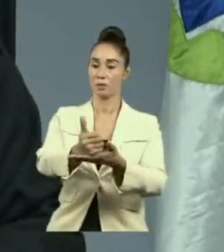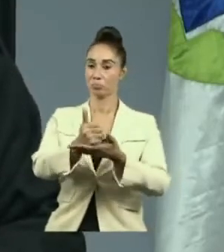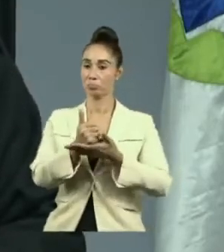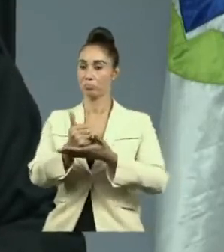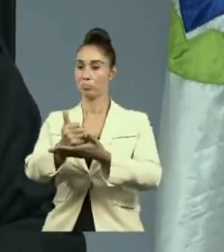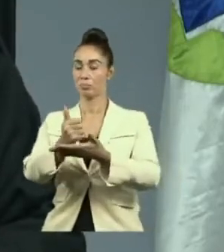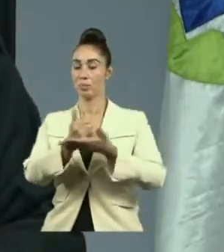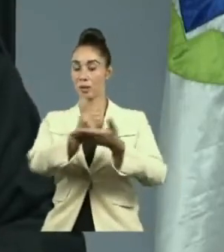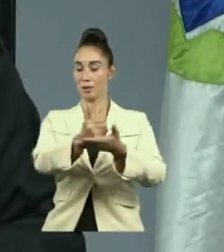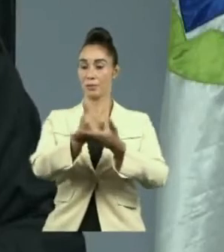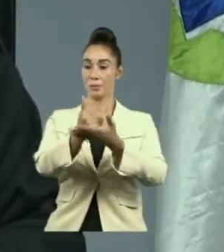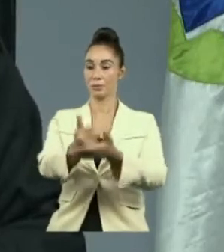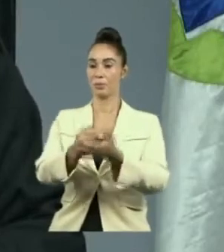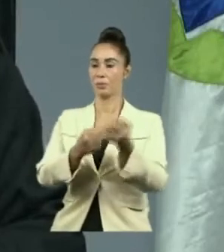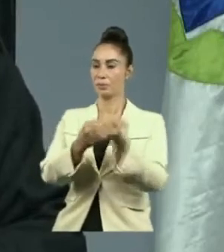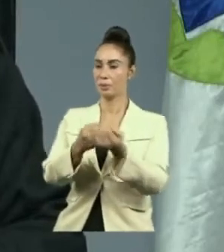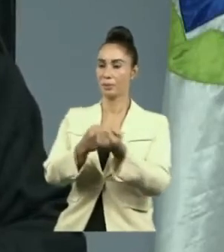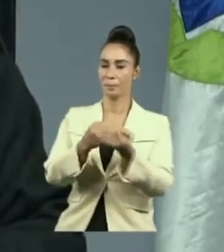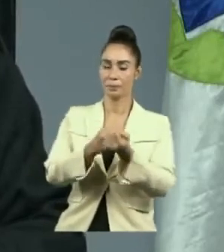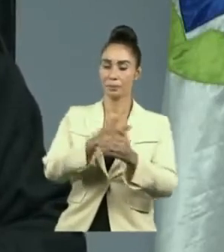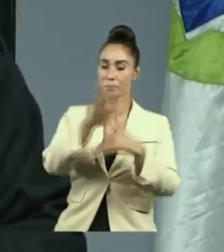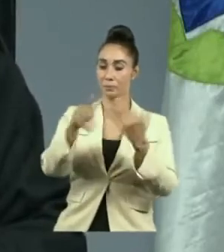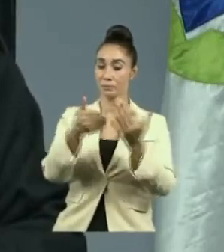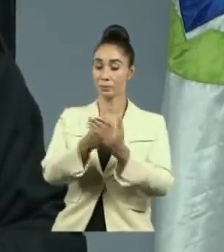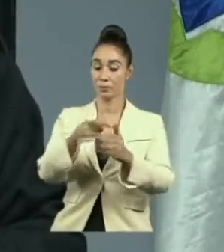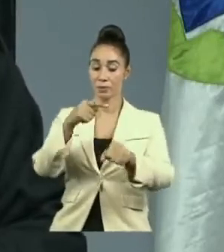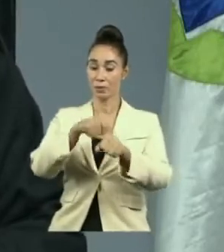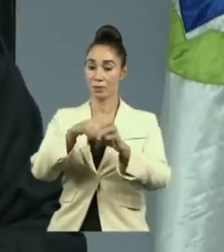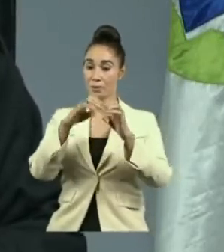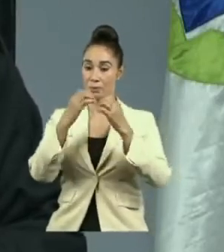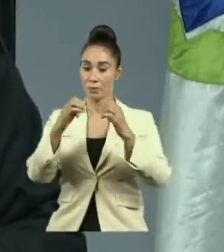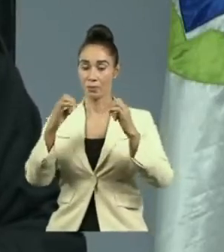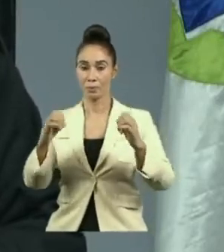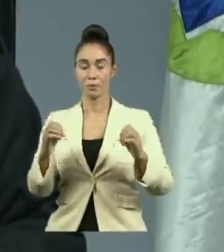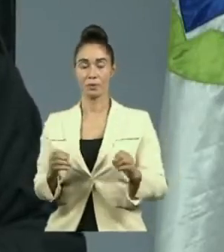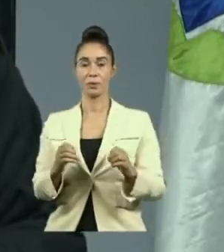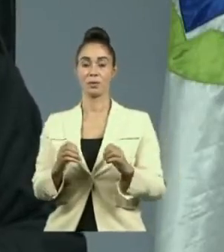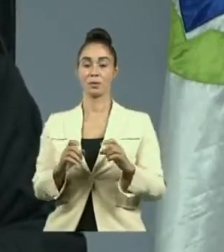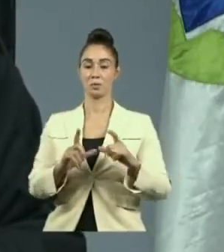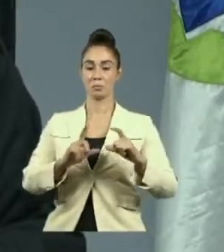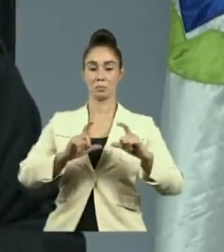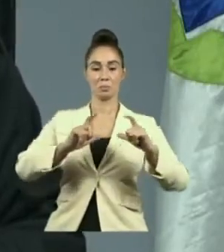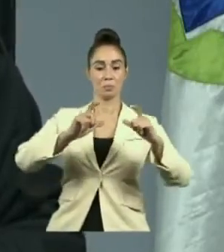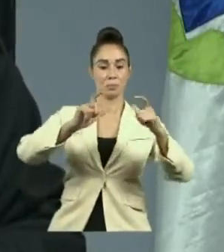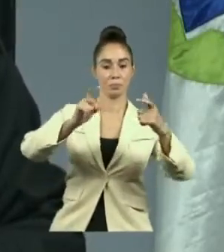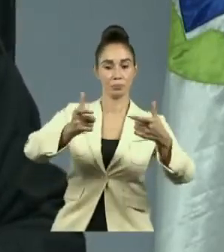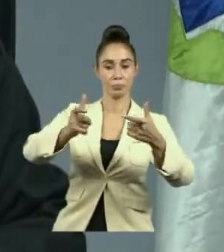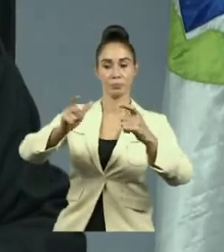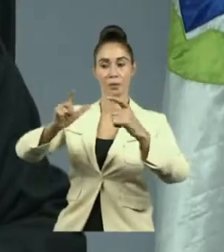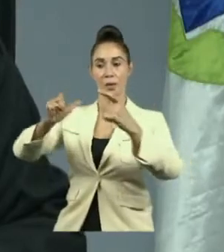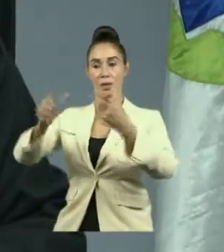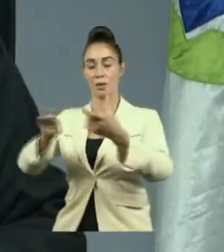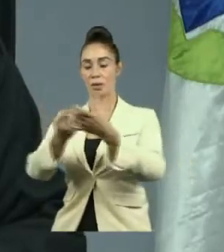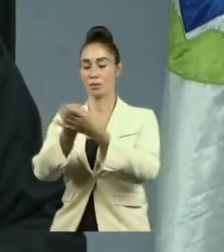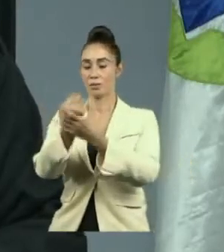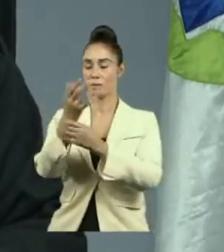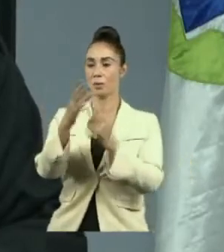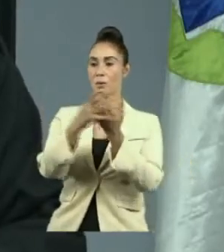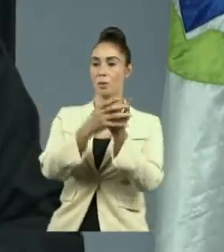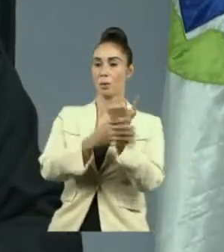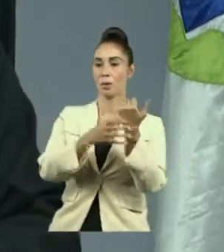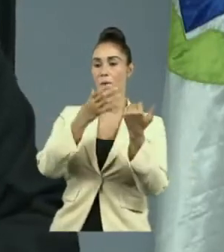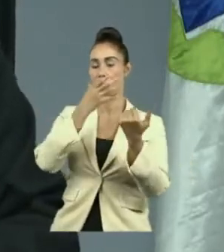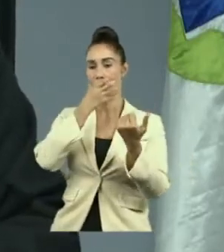causa de esta emergencia nacional mediante donaciones de insumos e igualmente queremos